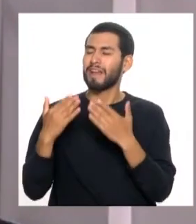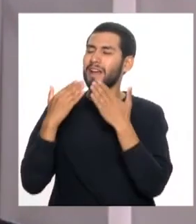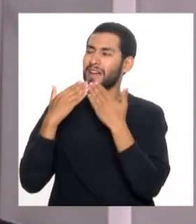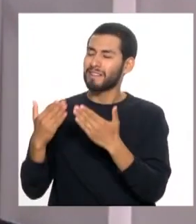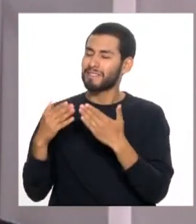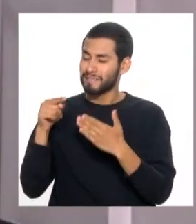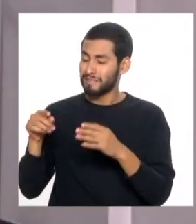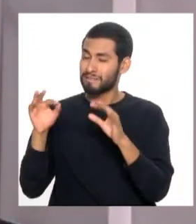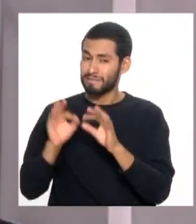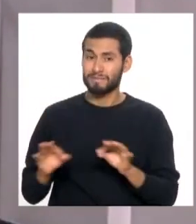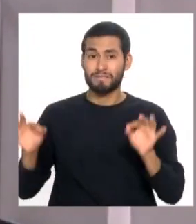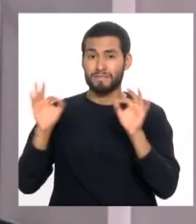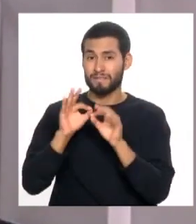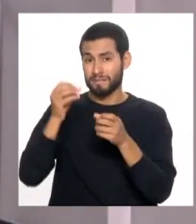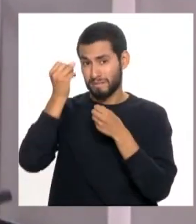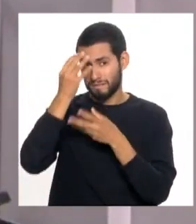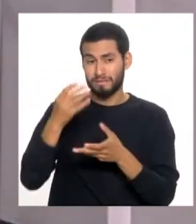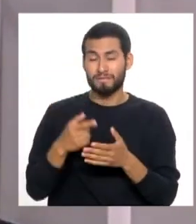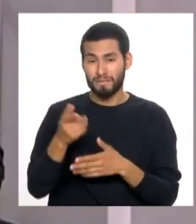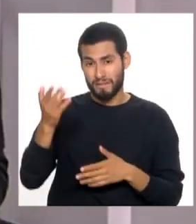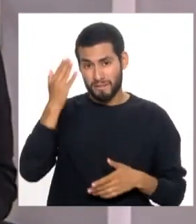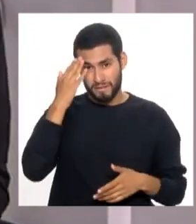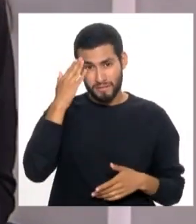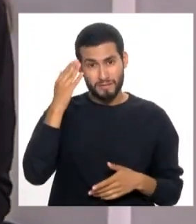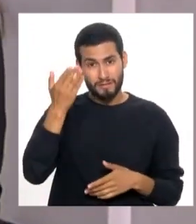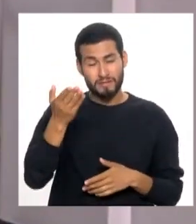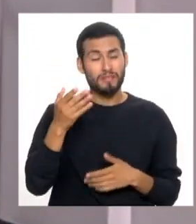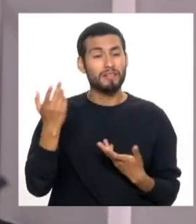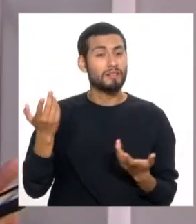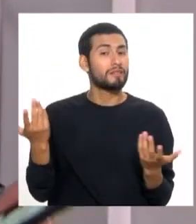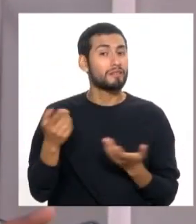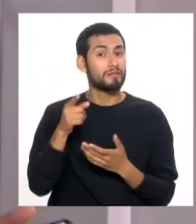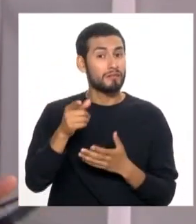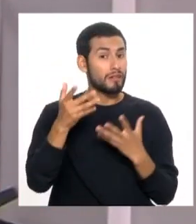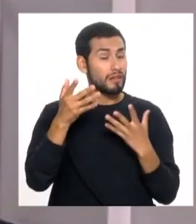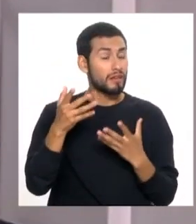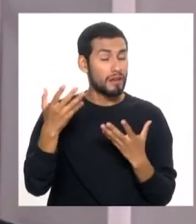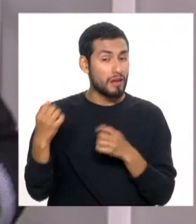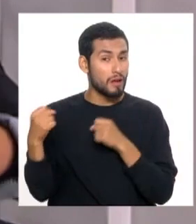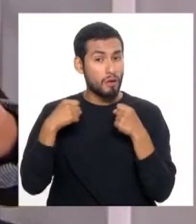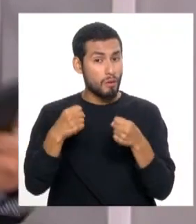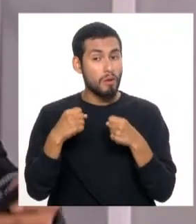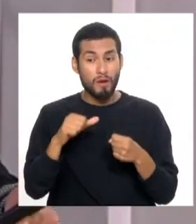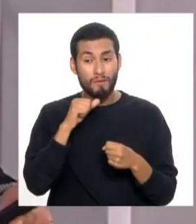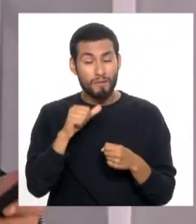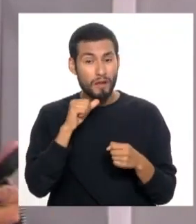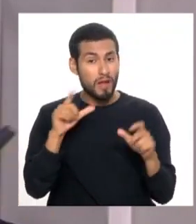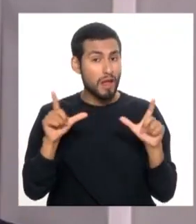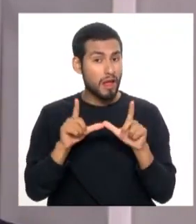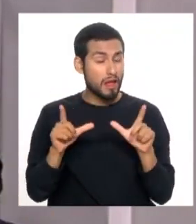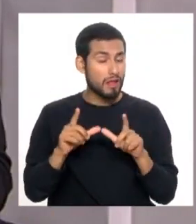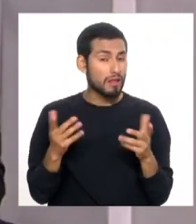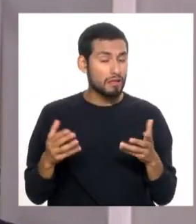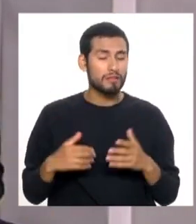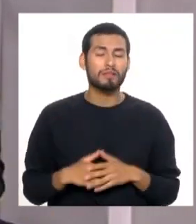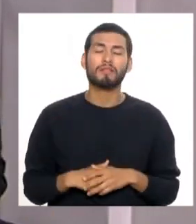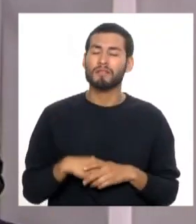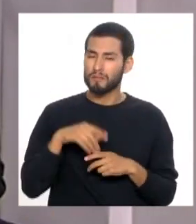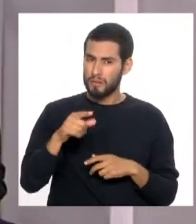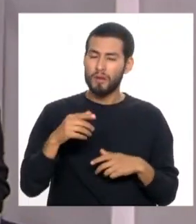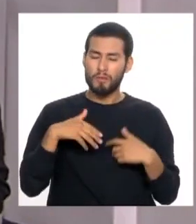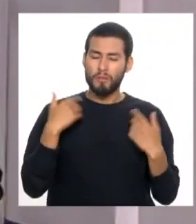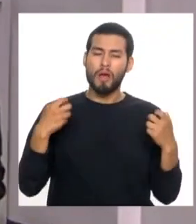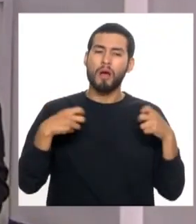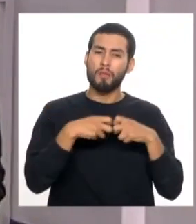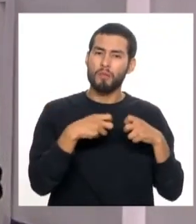esta importante información. Ya lo saben, amigos, amigas, que en el caso ustedes todavía no cuenten, están por sacar su licencia, la forma